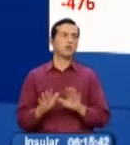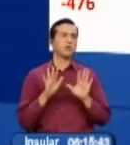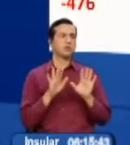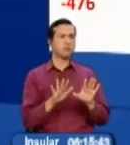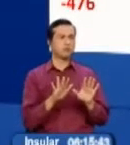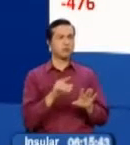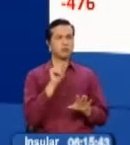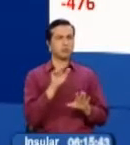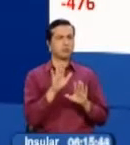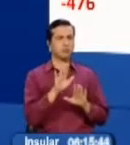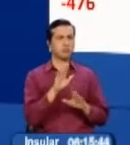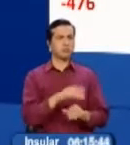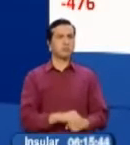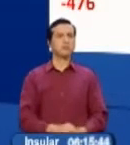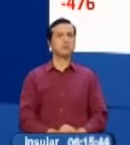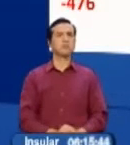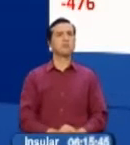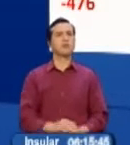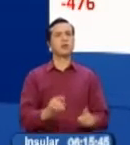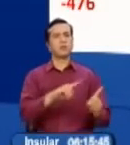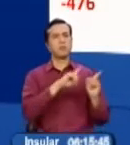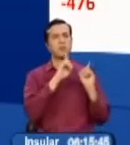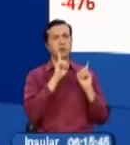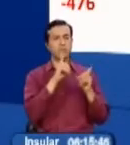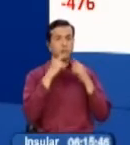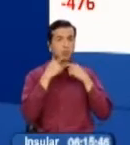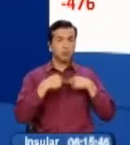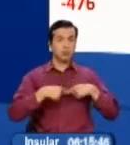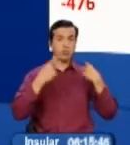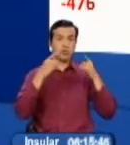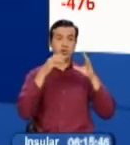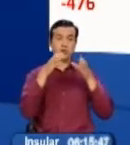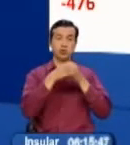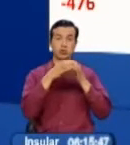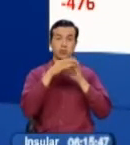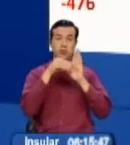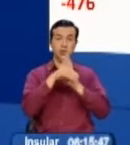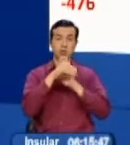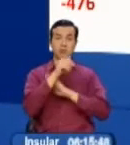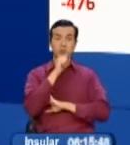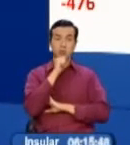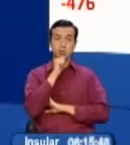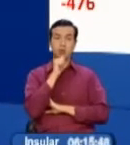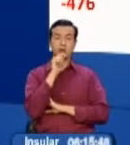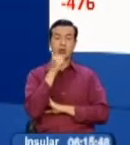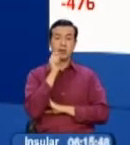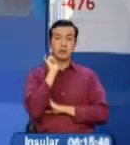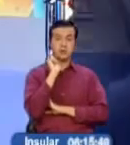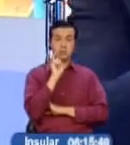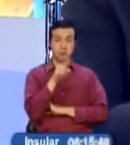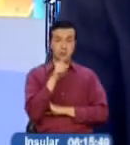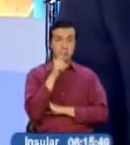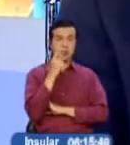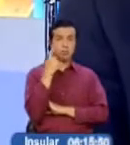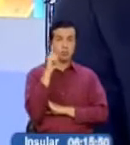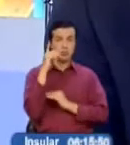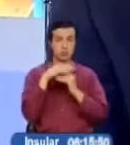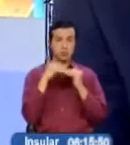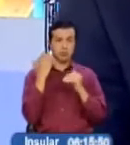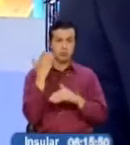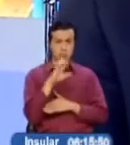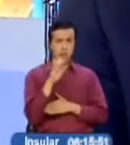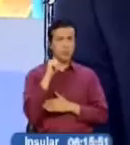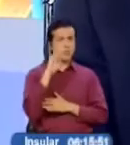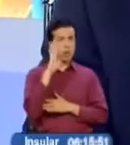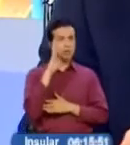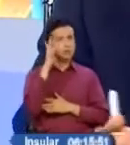momento, Juan Fernando, para preguntarte, este anuncio de la Asociación de Bancos Privados de colocar esta cantidad de 10 mil y pico de millones de dólares, y creo que era